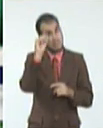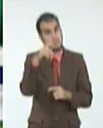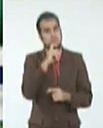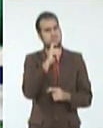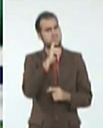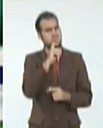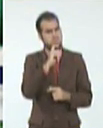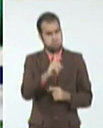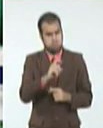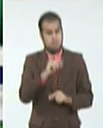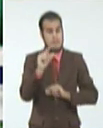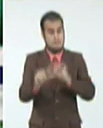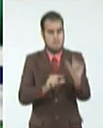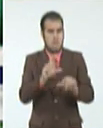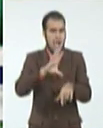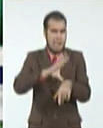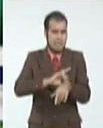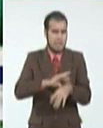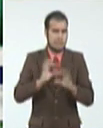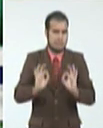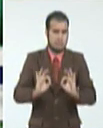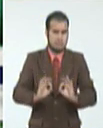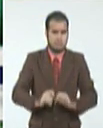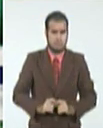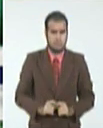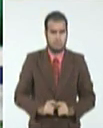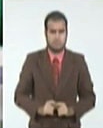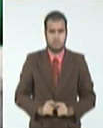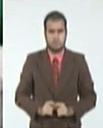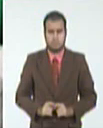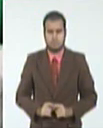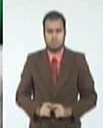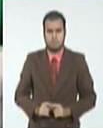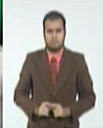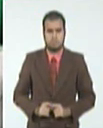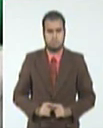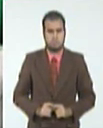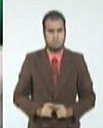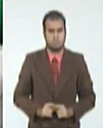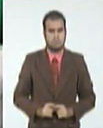desde el punto de vista de la severidad de los cuadros clínicos que presentan.